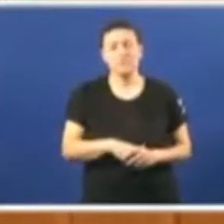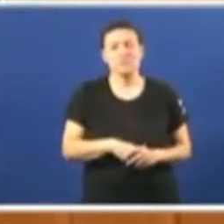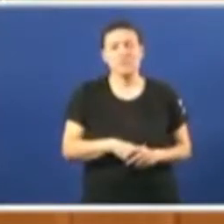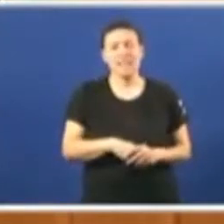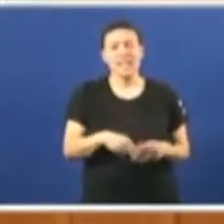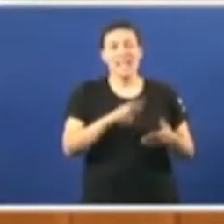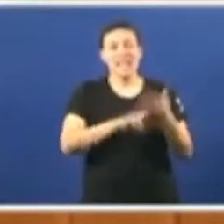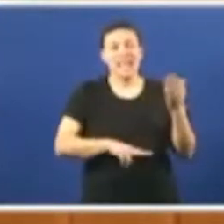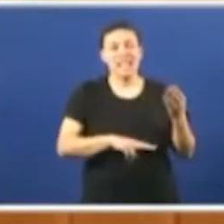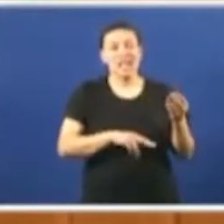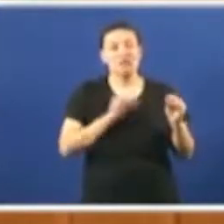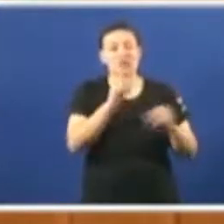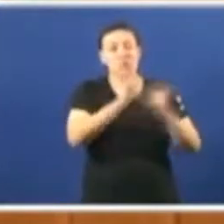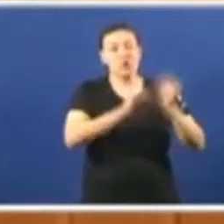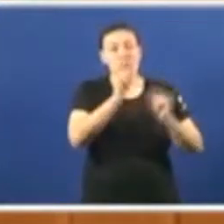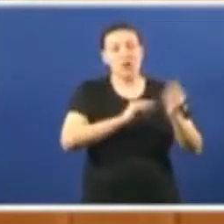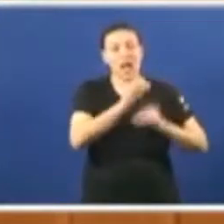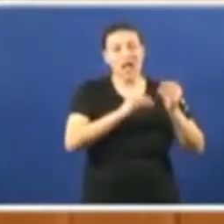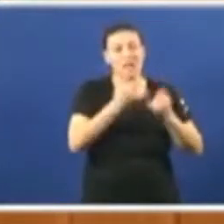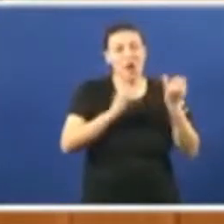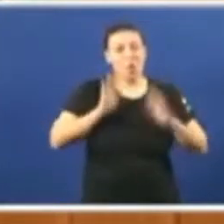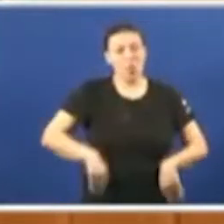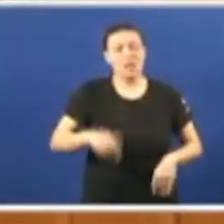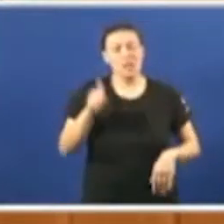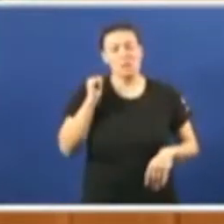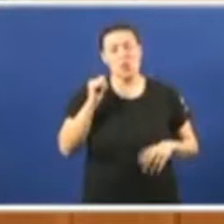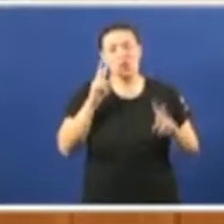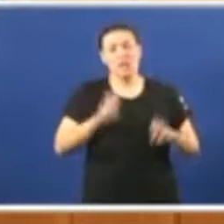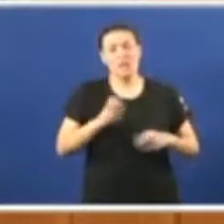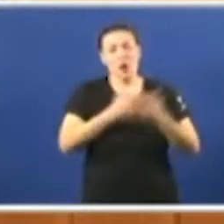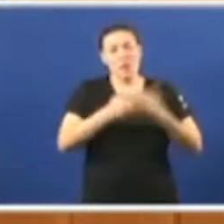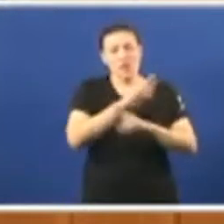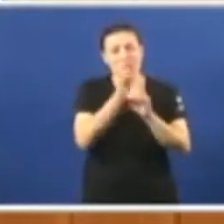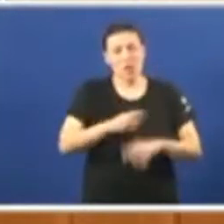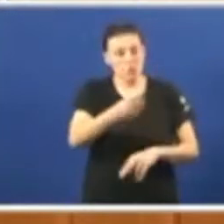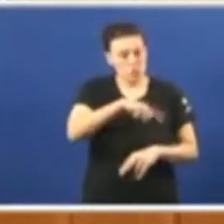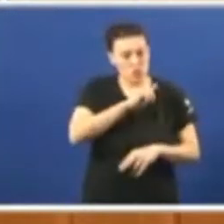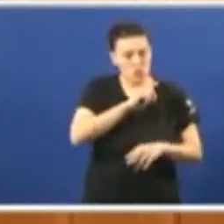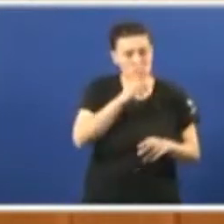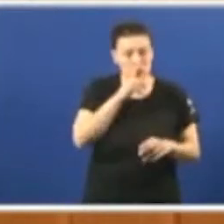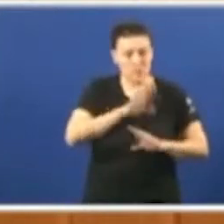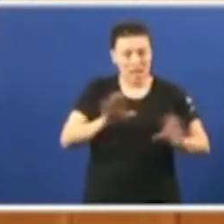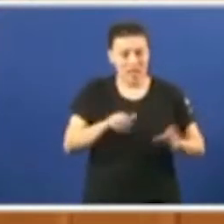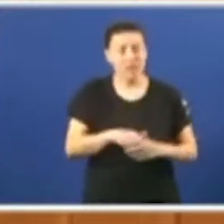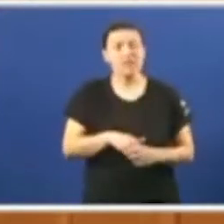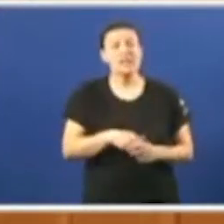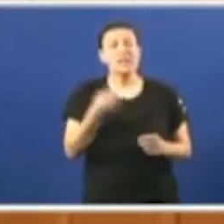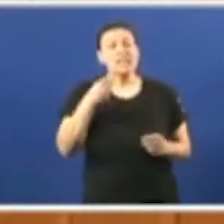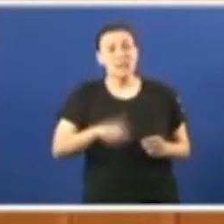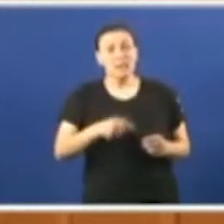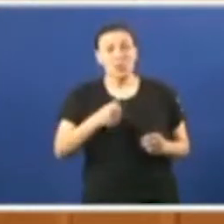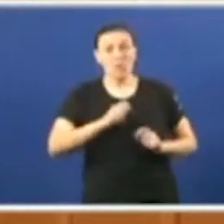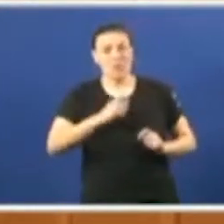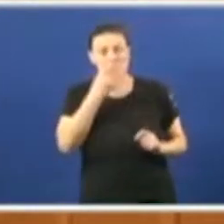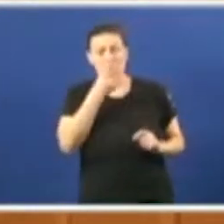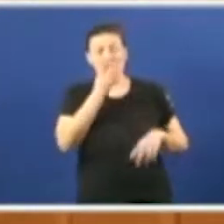Galicia está por mor dos seus orzamentos a cola de todo o Estado en canto a cooperación internacional, vostedes tampouco teñen nada que comentar. E tamén nos avergoña,